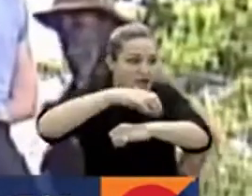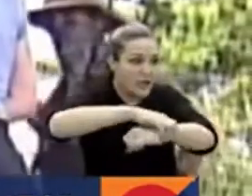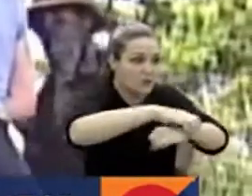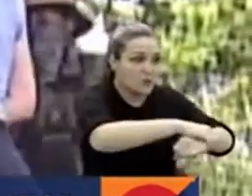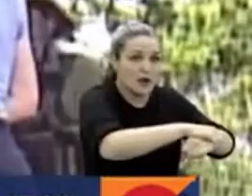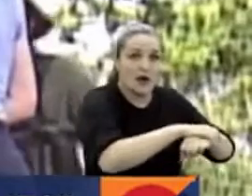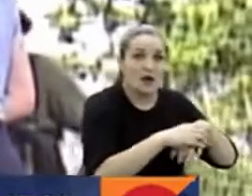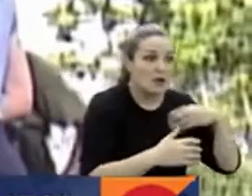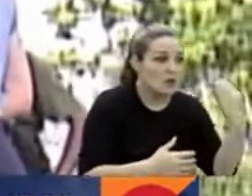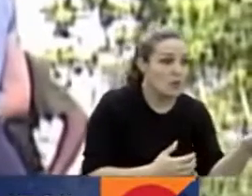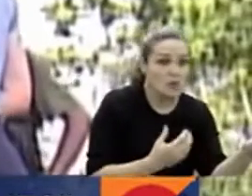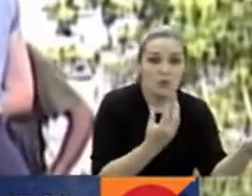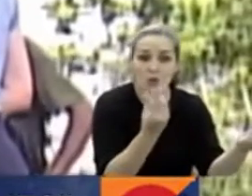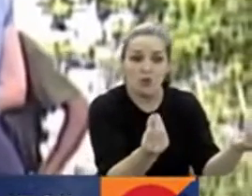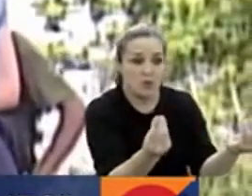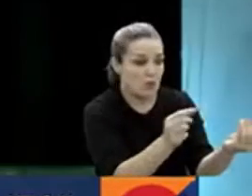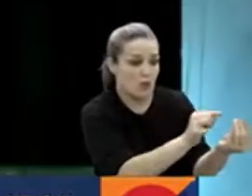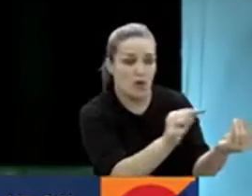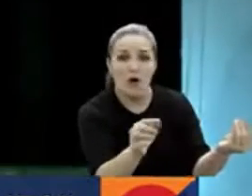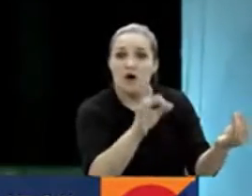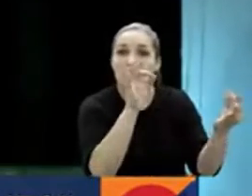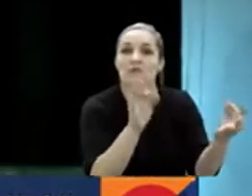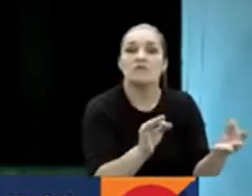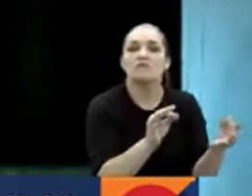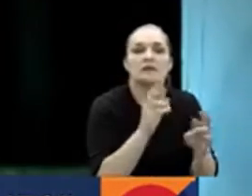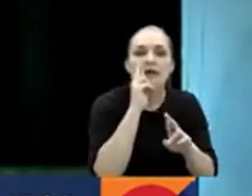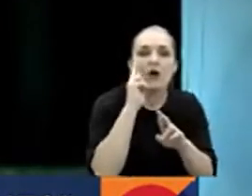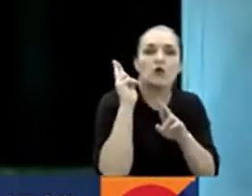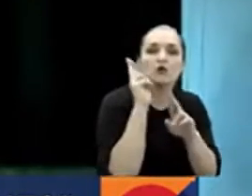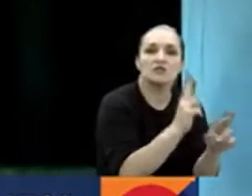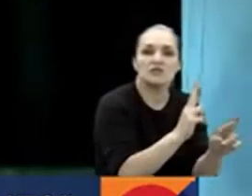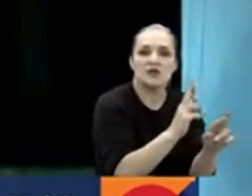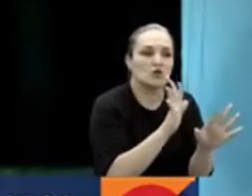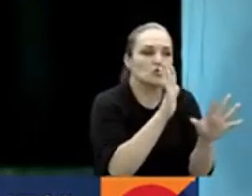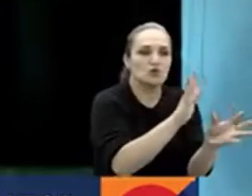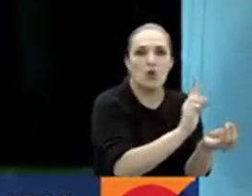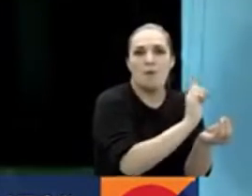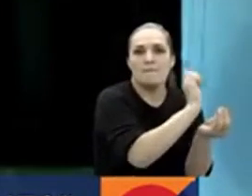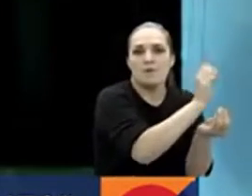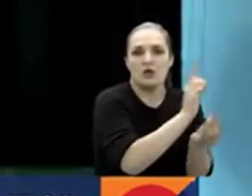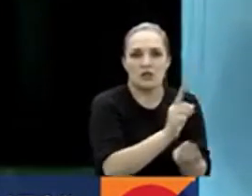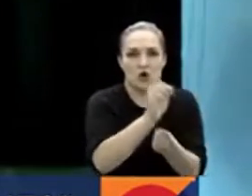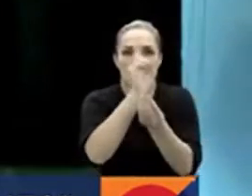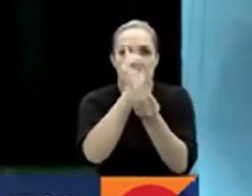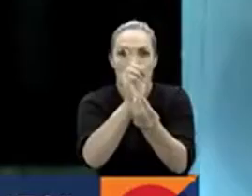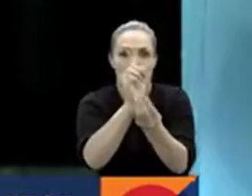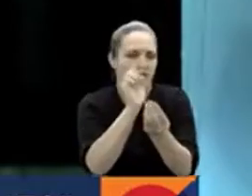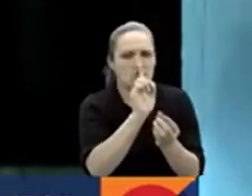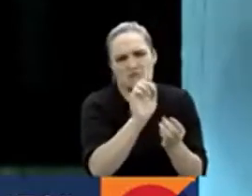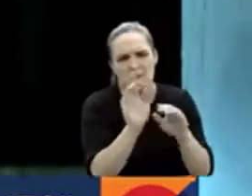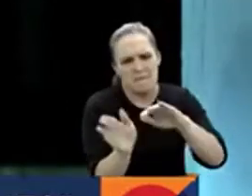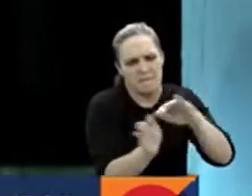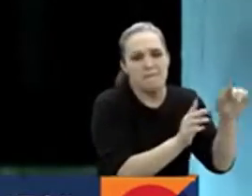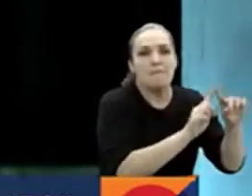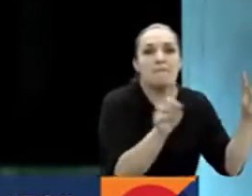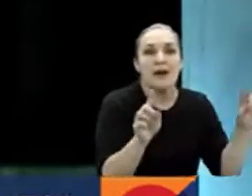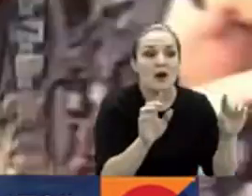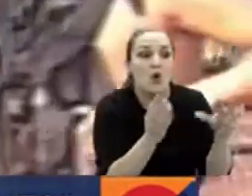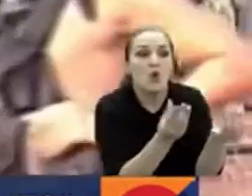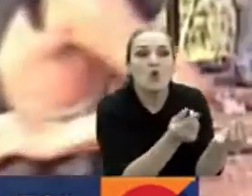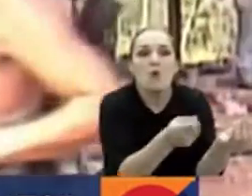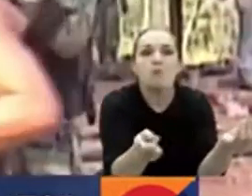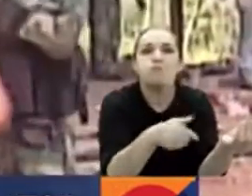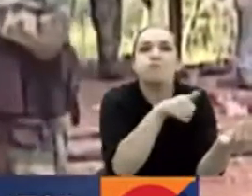se les está reconociendo estatus político, sino que son estructuras armadas de alto impacto del crimen con las cuales aspiramos a llegar a